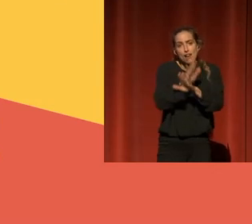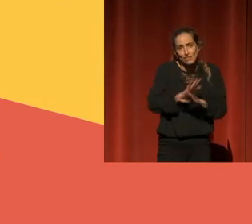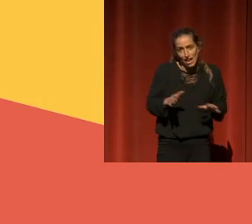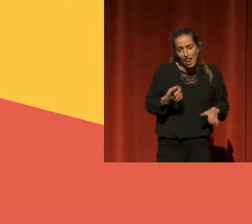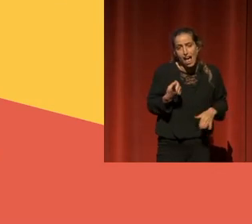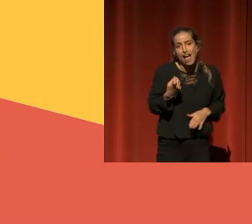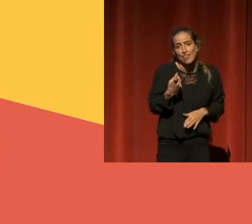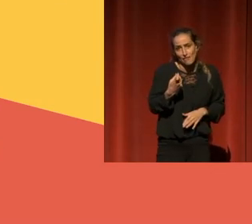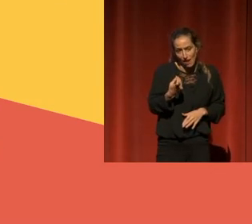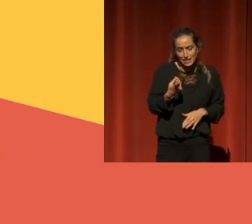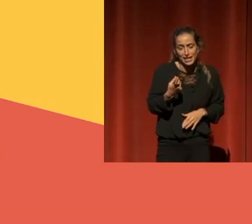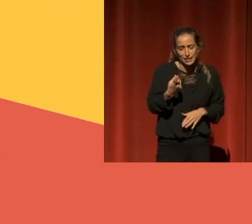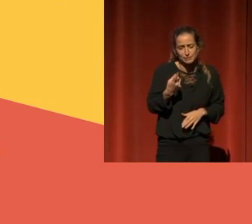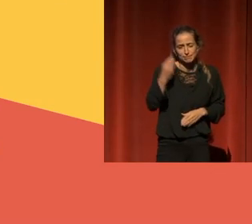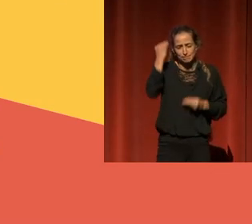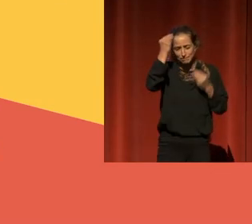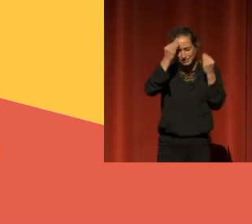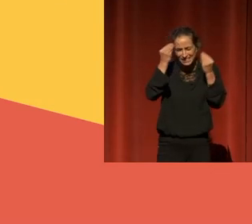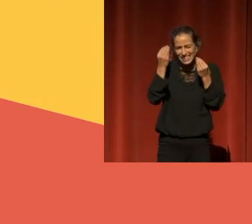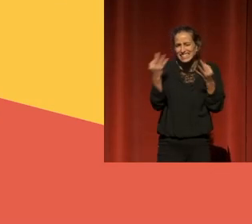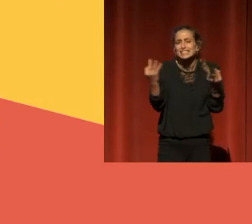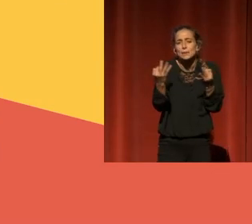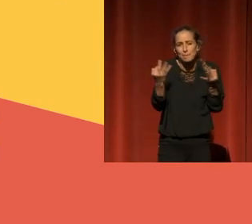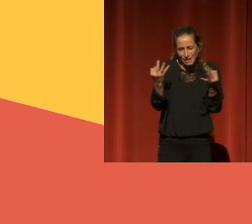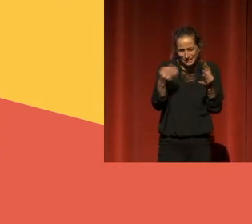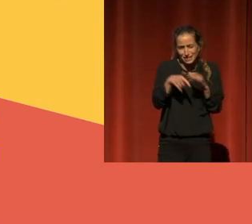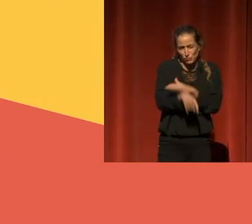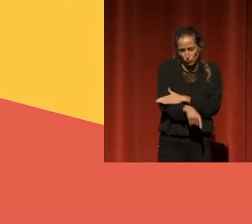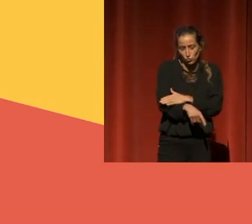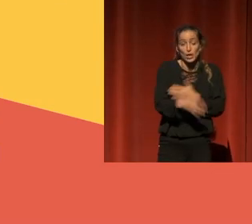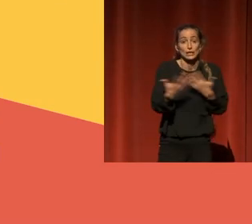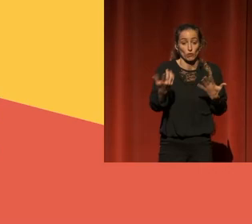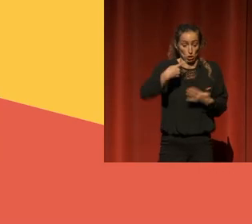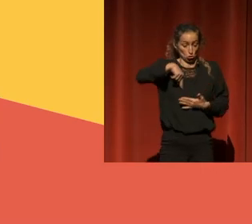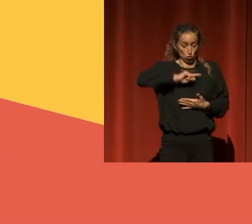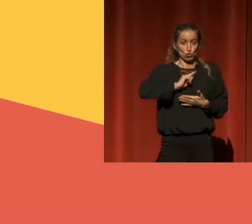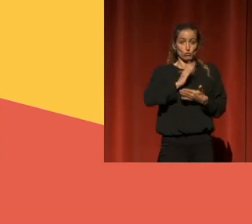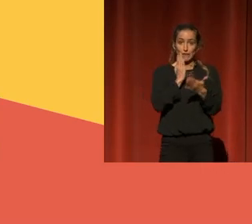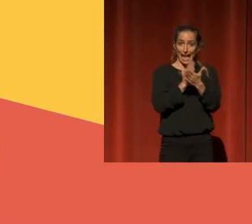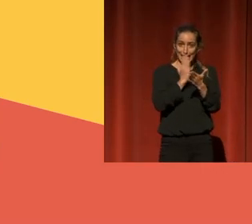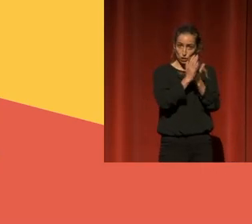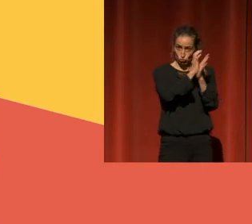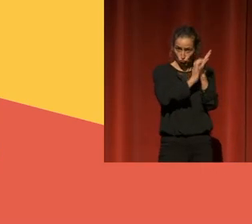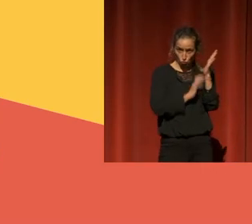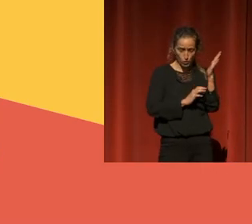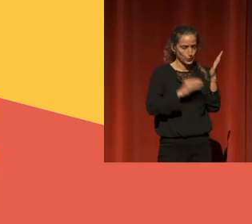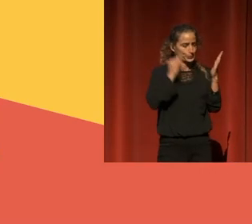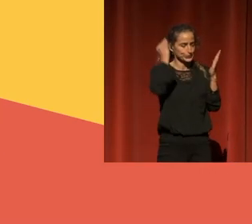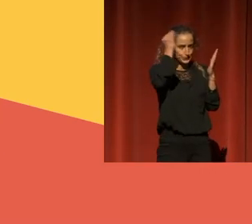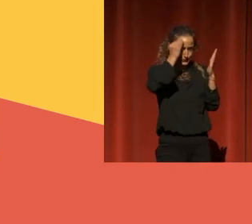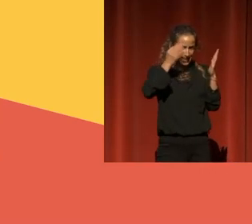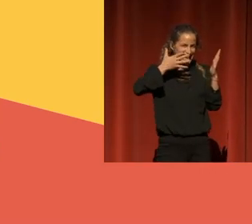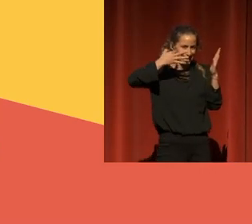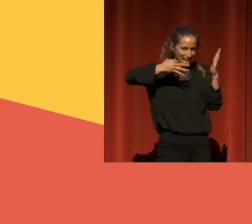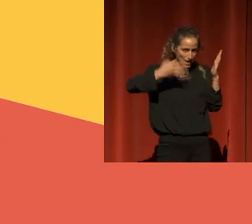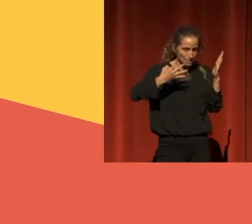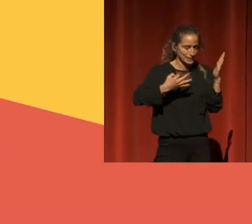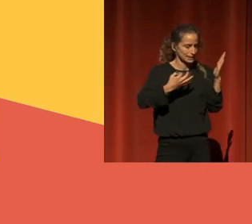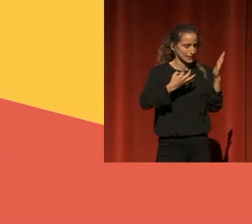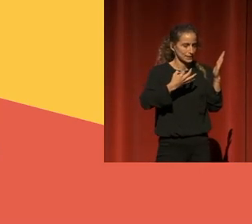respecto no Entonces eso hicimos con este estudio que nos planteamos realmente se